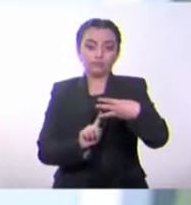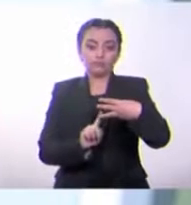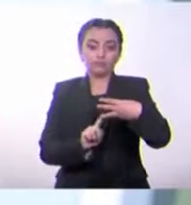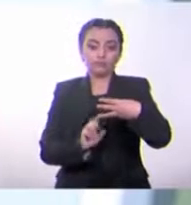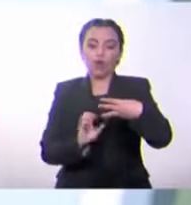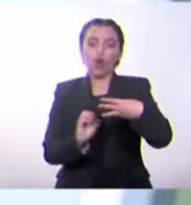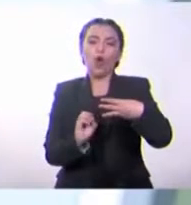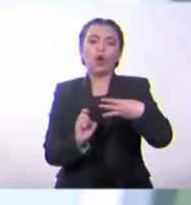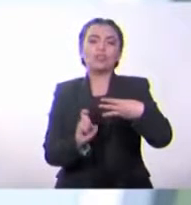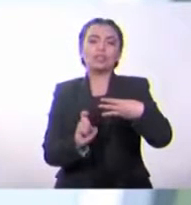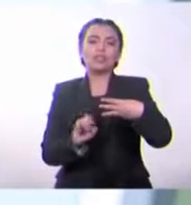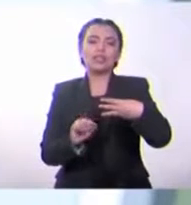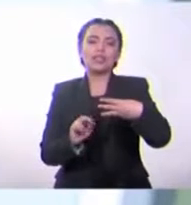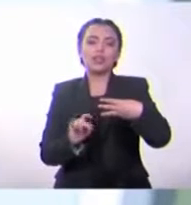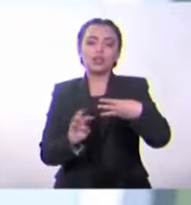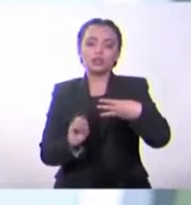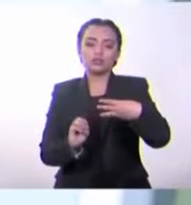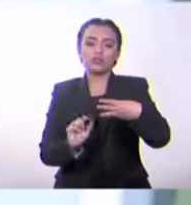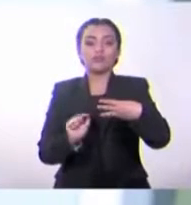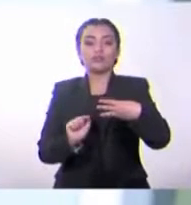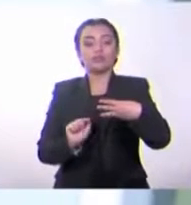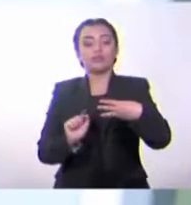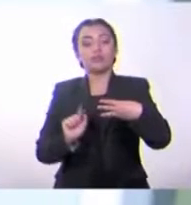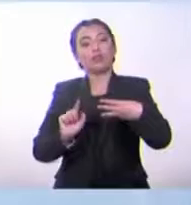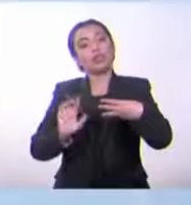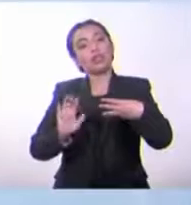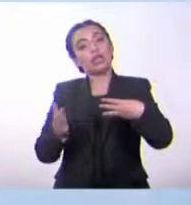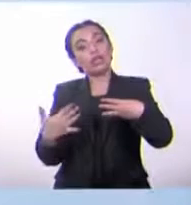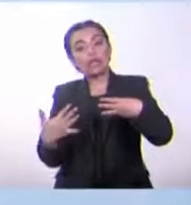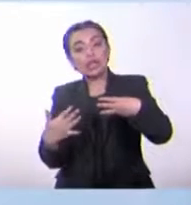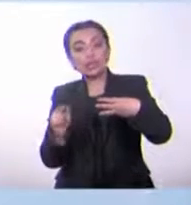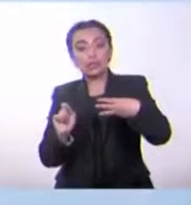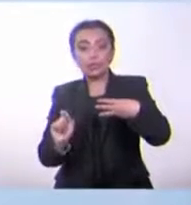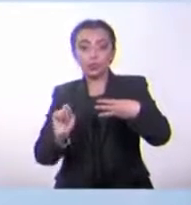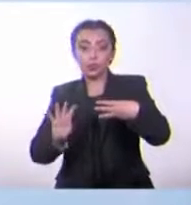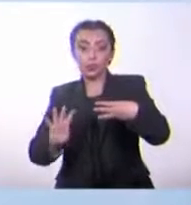15.99 gramos sobre mol.